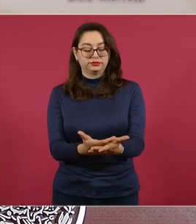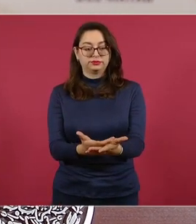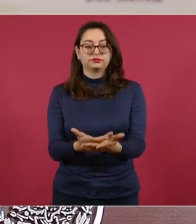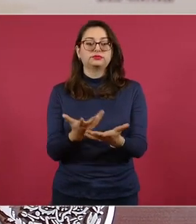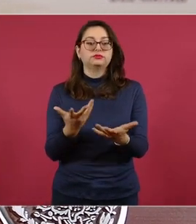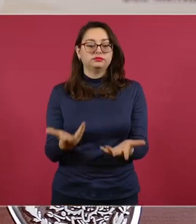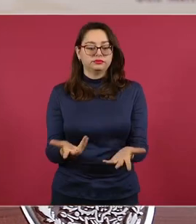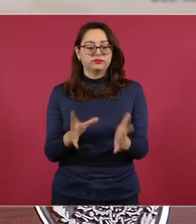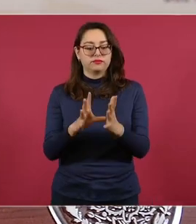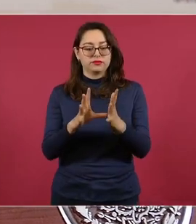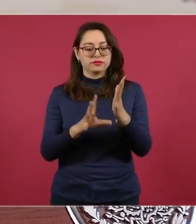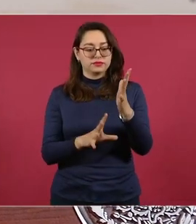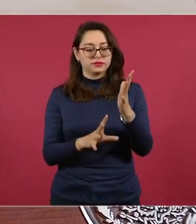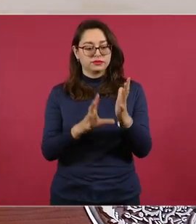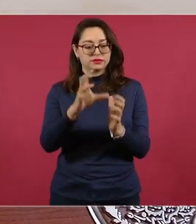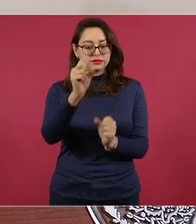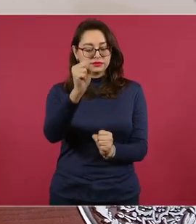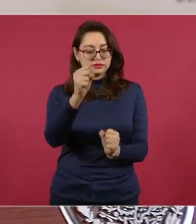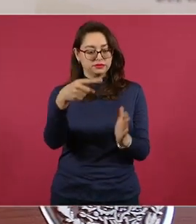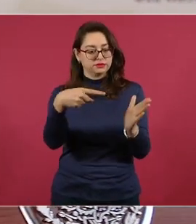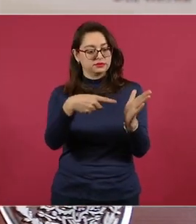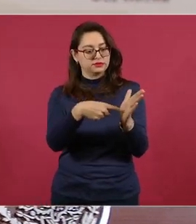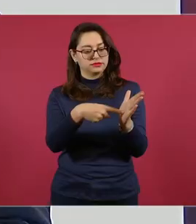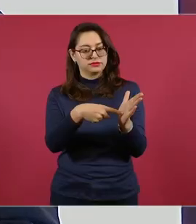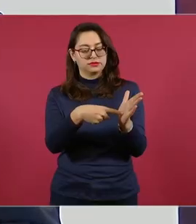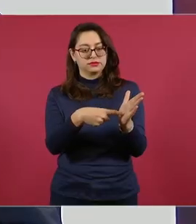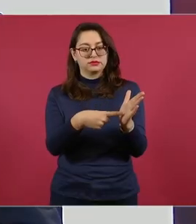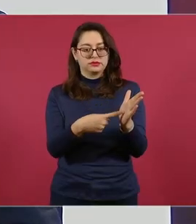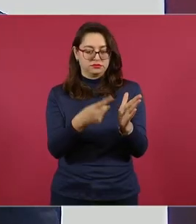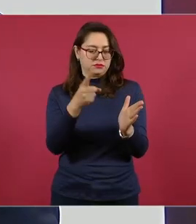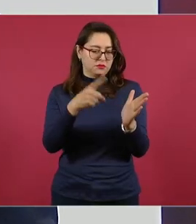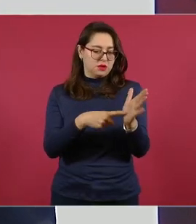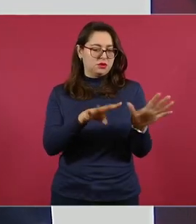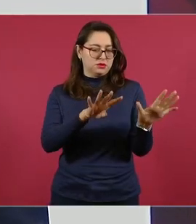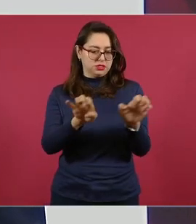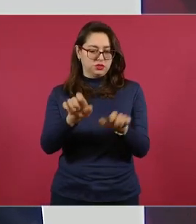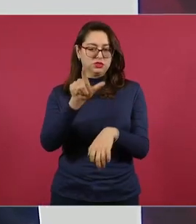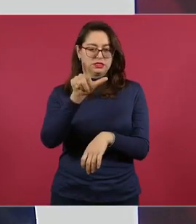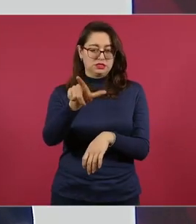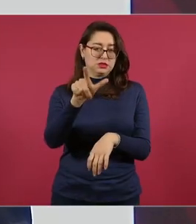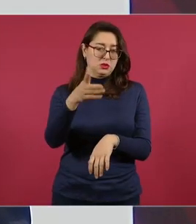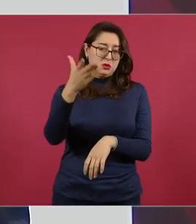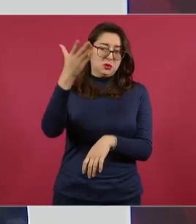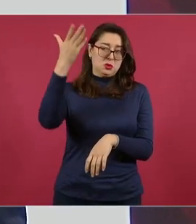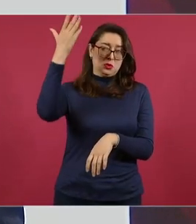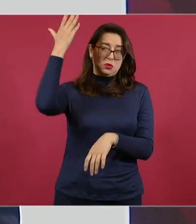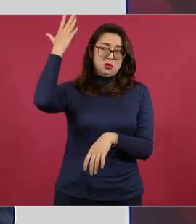regresarle a la Constitución vigente, la Constitución del 17,